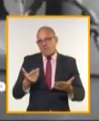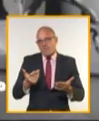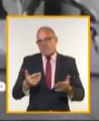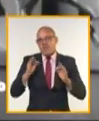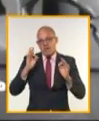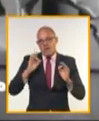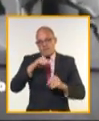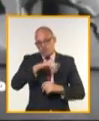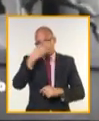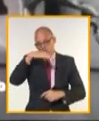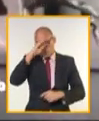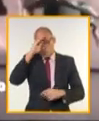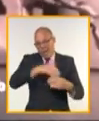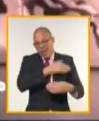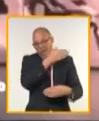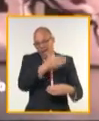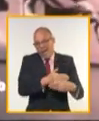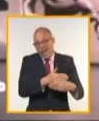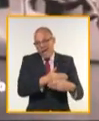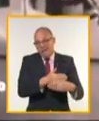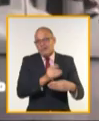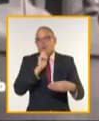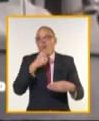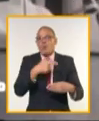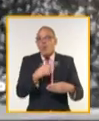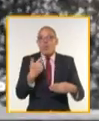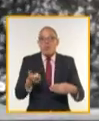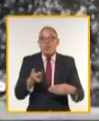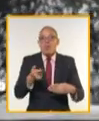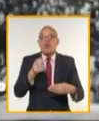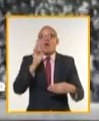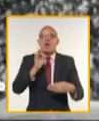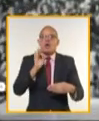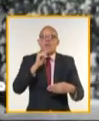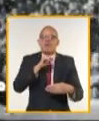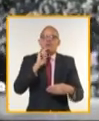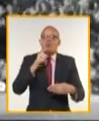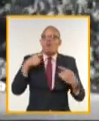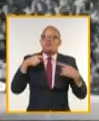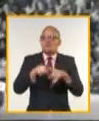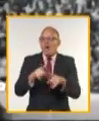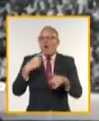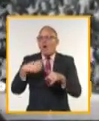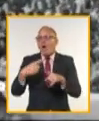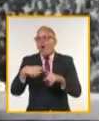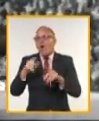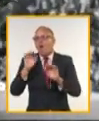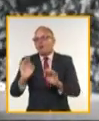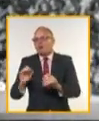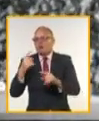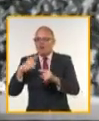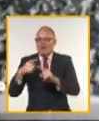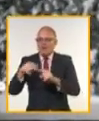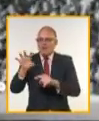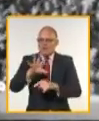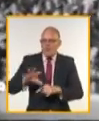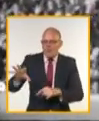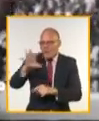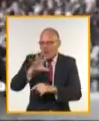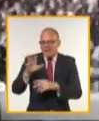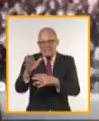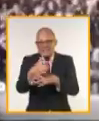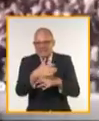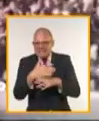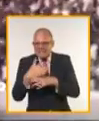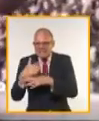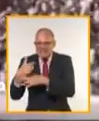Cuba había mantenido con el régimen títere que sostienen en Formosa los barcos de la